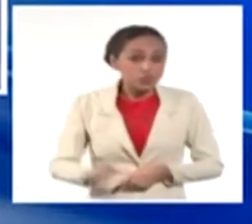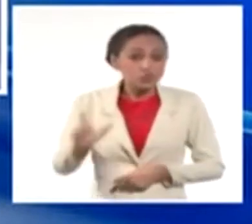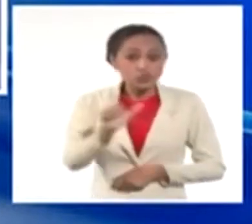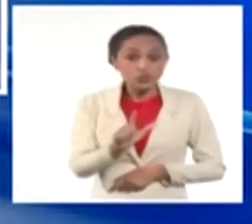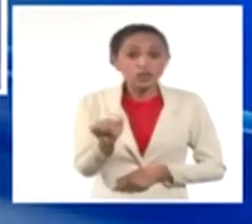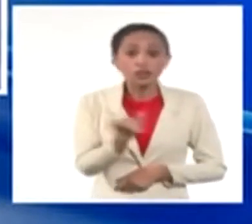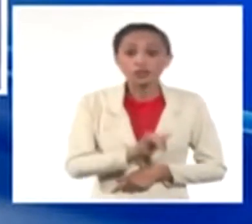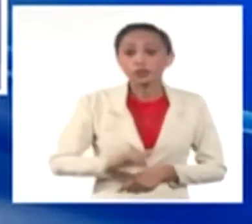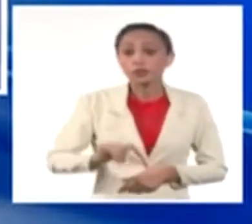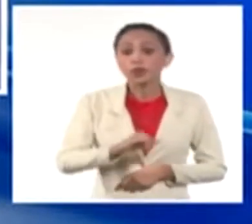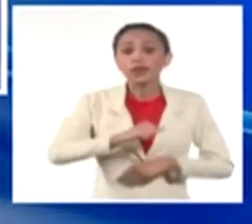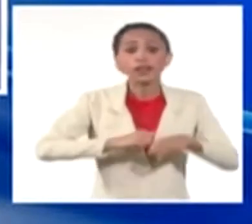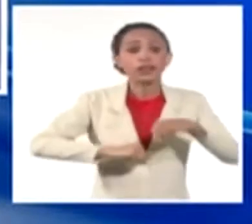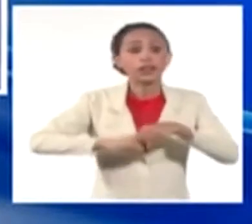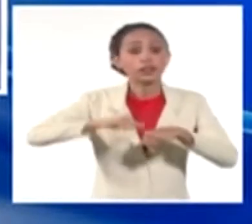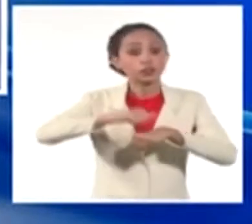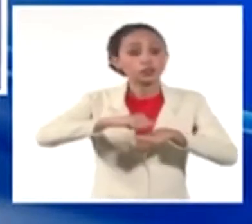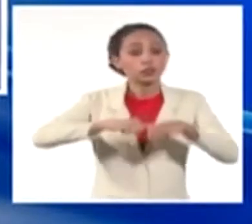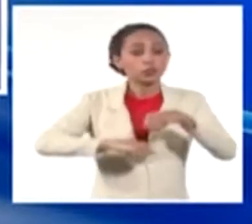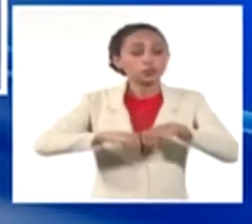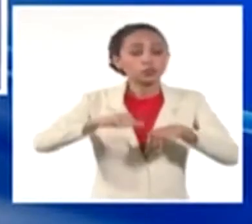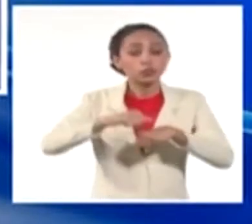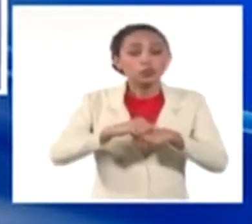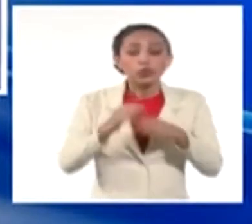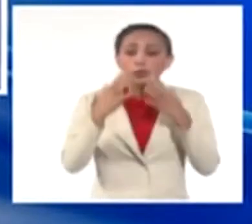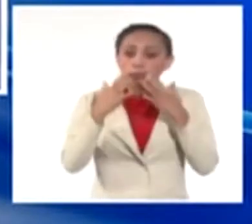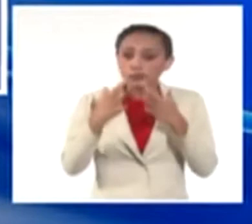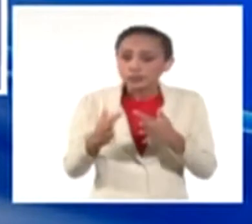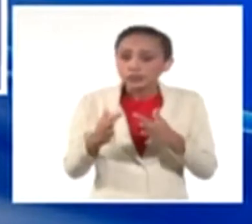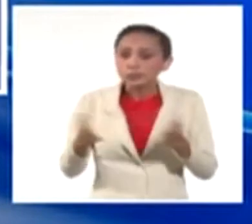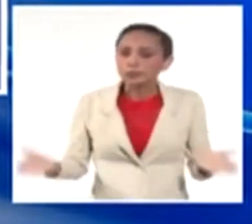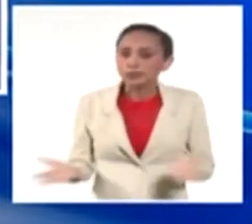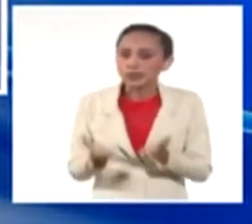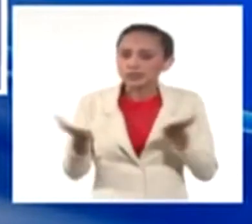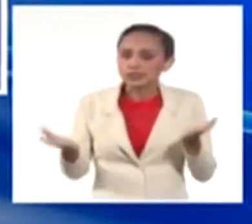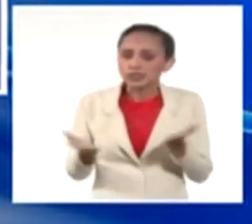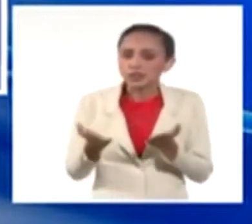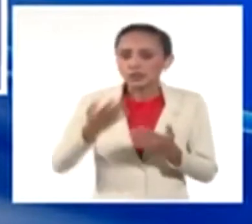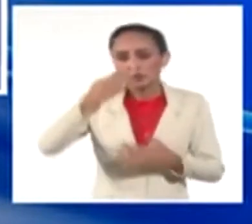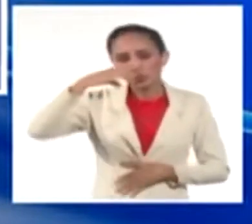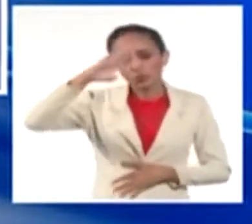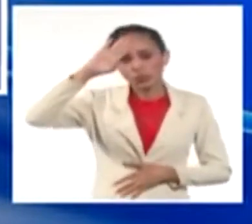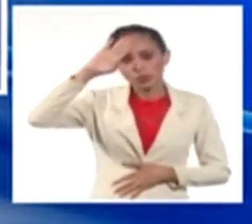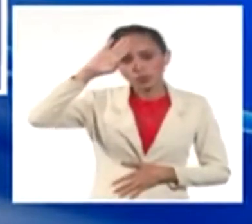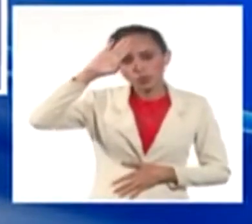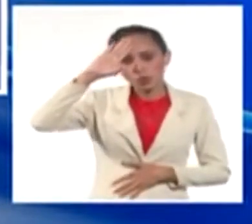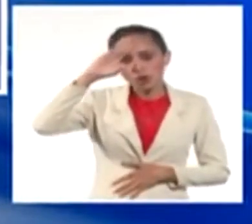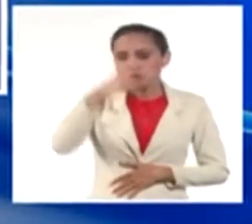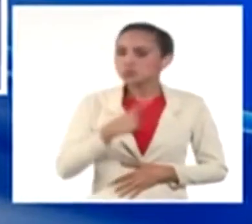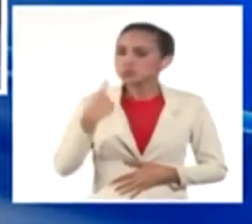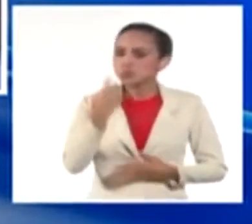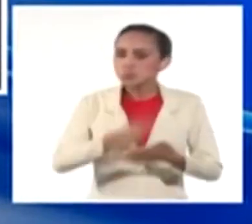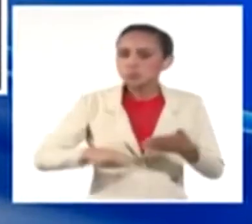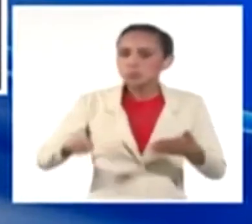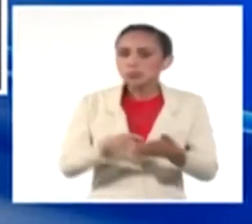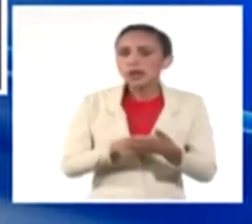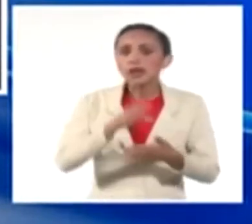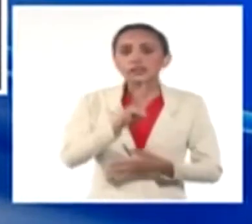de infraestructura de importancia para el desarrollo del país, se planifican